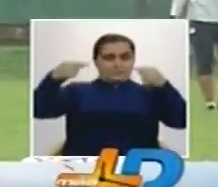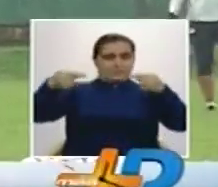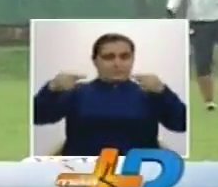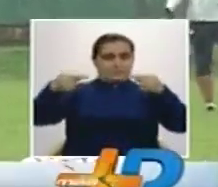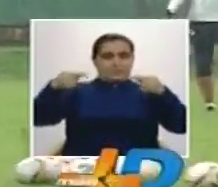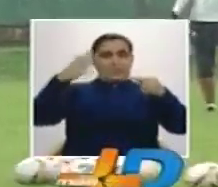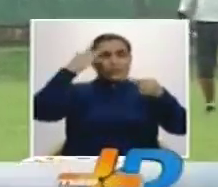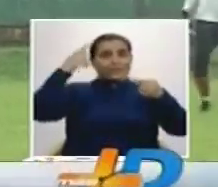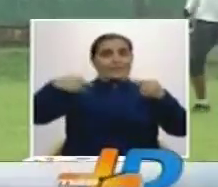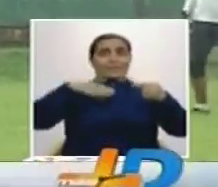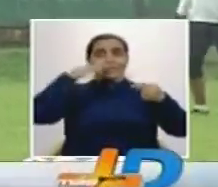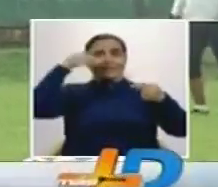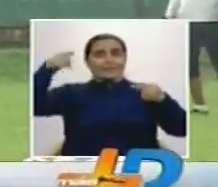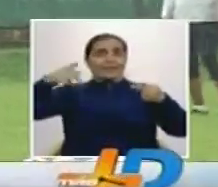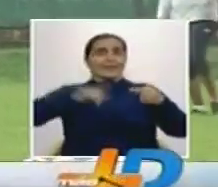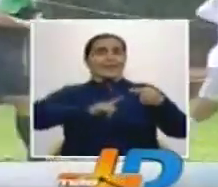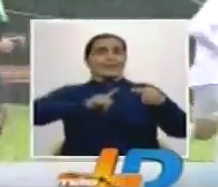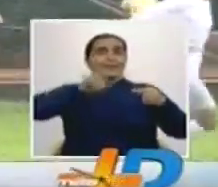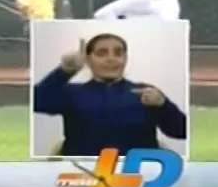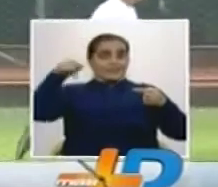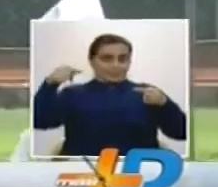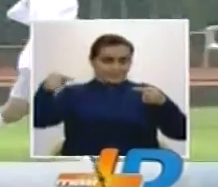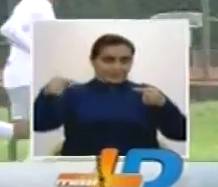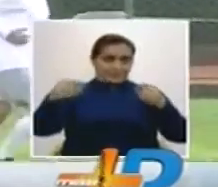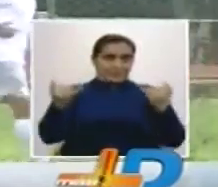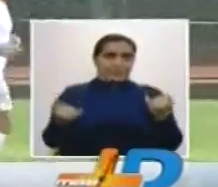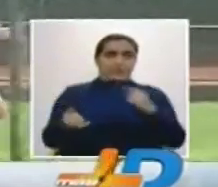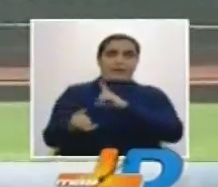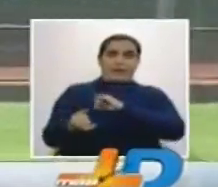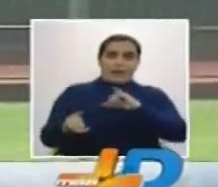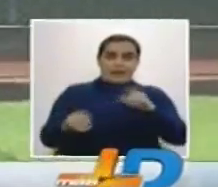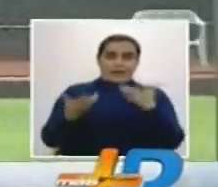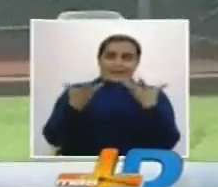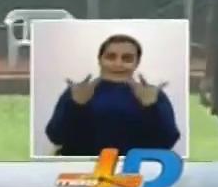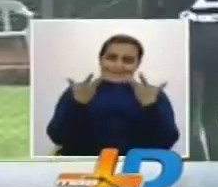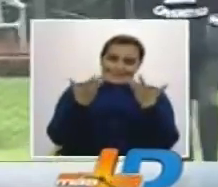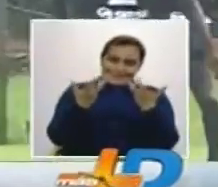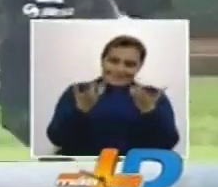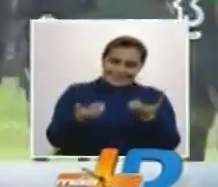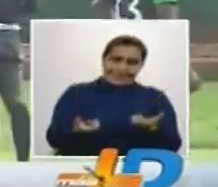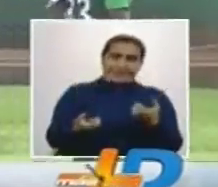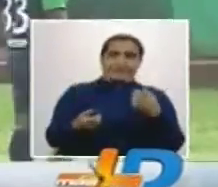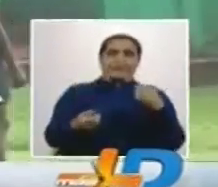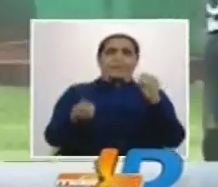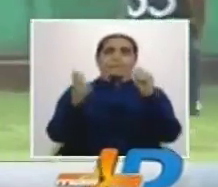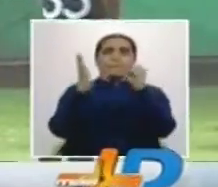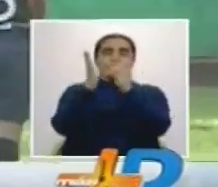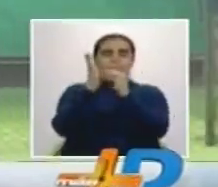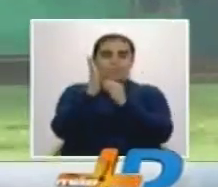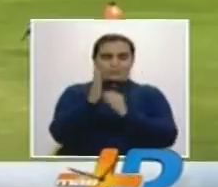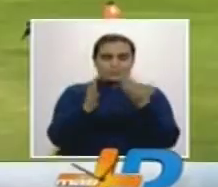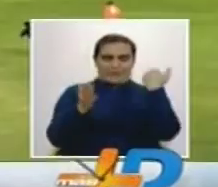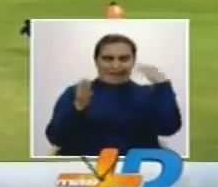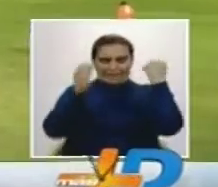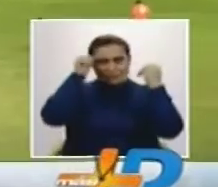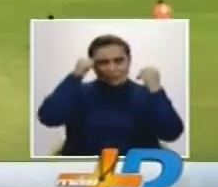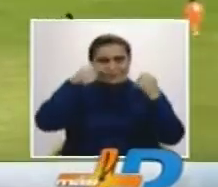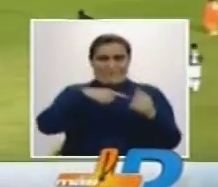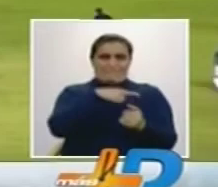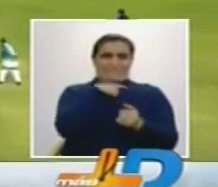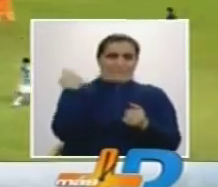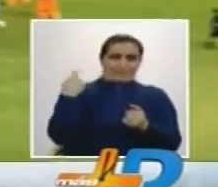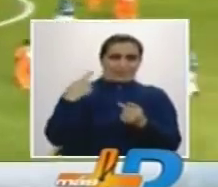de la Liga Águila con 29 puntos. El conjunto azucarero buscará a domicilio recuperar los puntos perdidos en casa ante Envigado